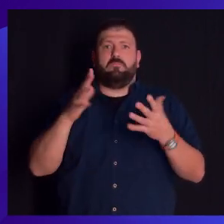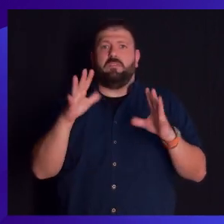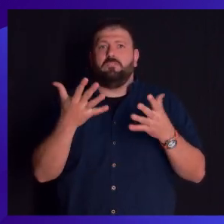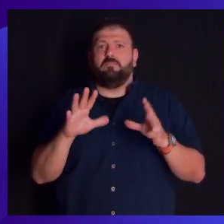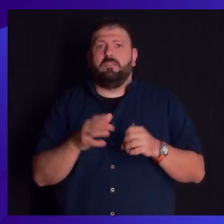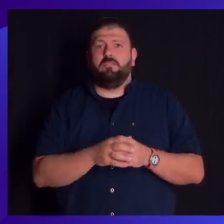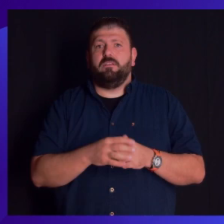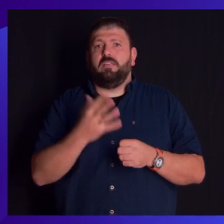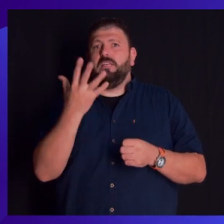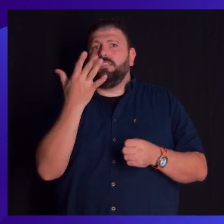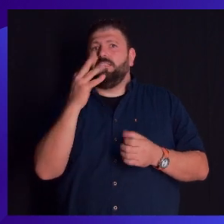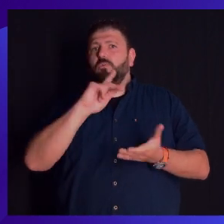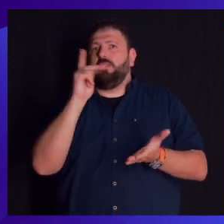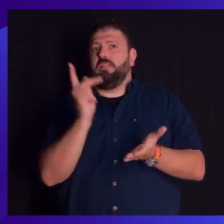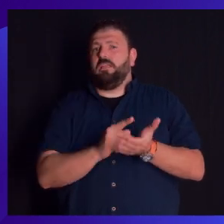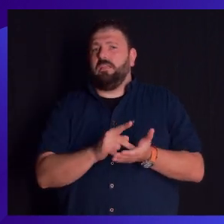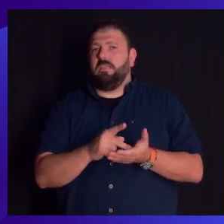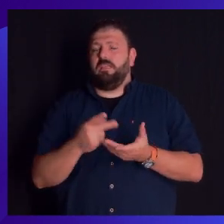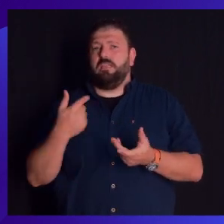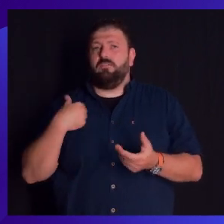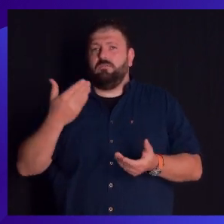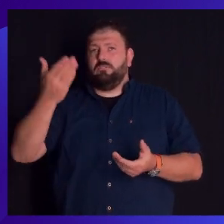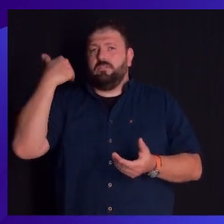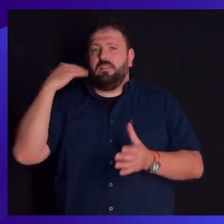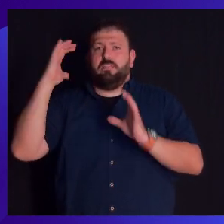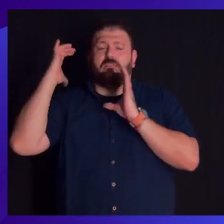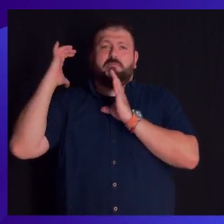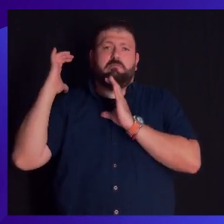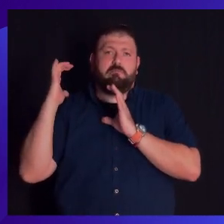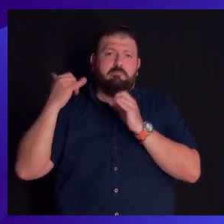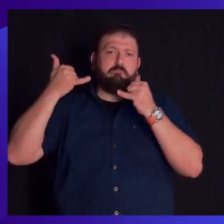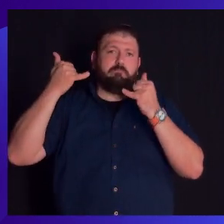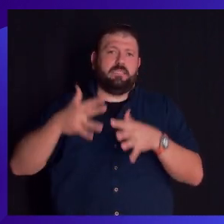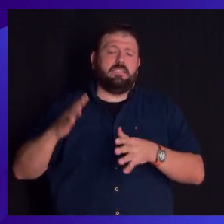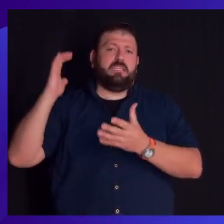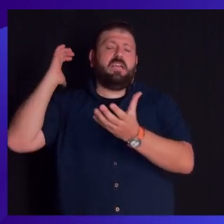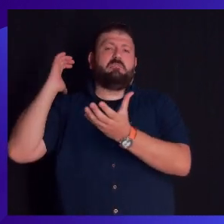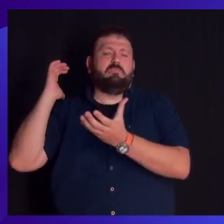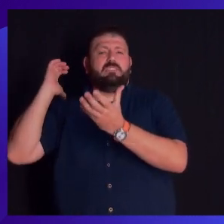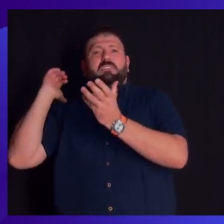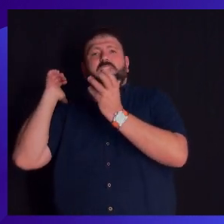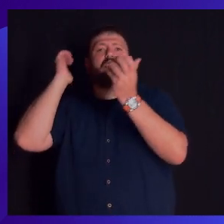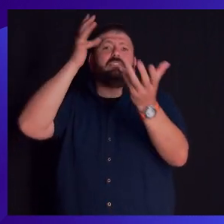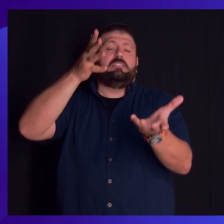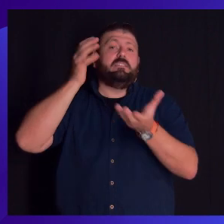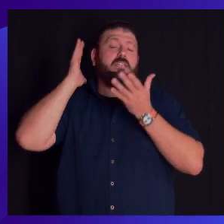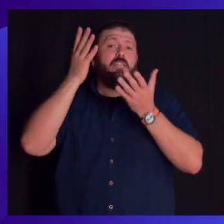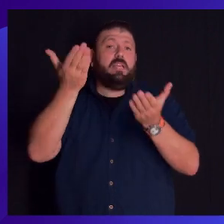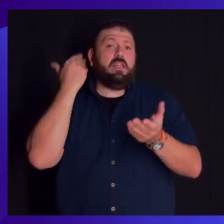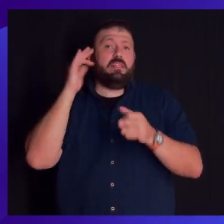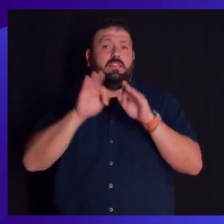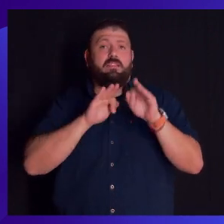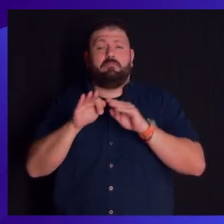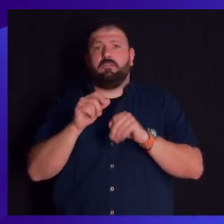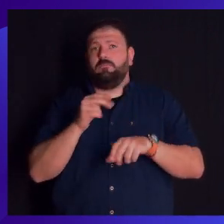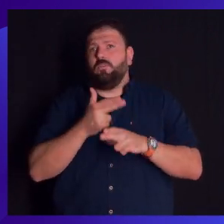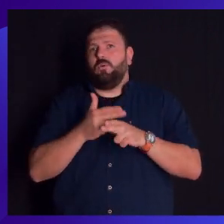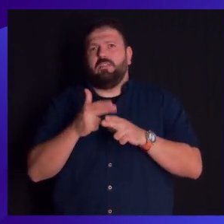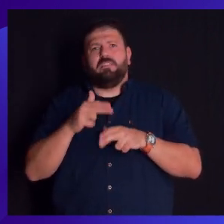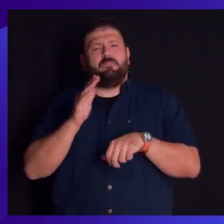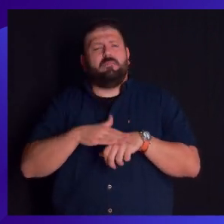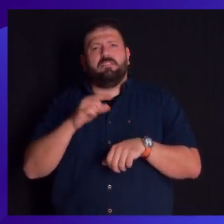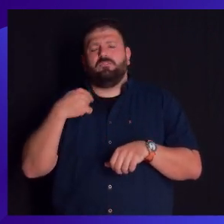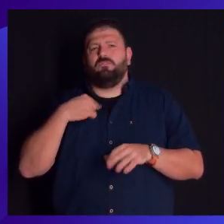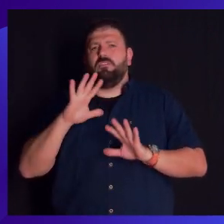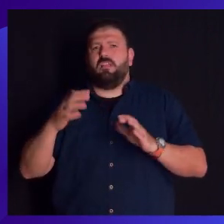quetzal a per day. 50 kilos It's and I was de peso carrying this y no era bancamar. huge sacks of Y pues 50 así desesperado ya no había